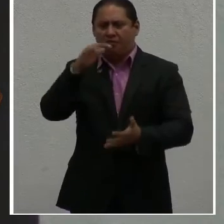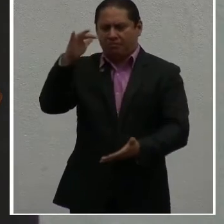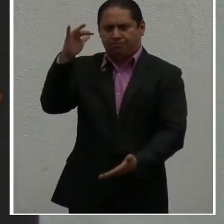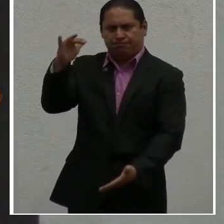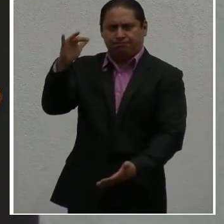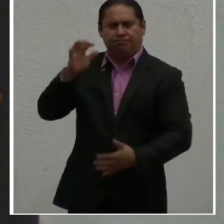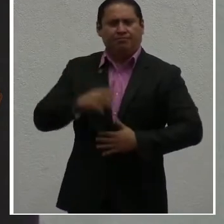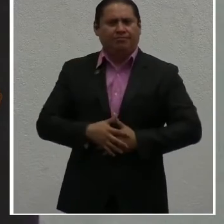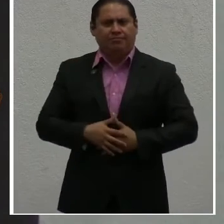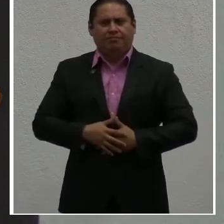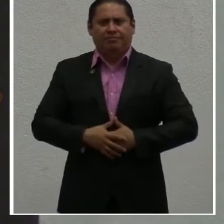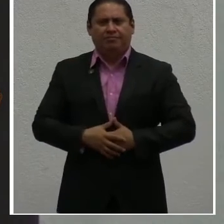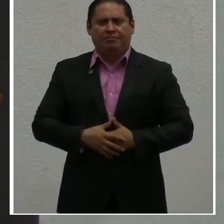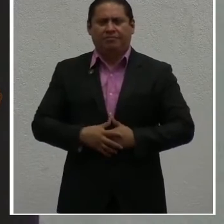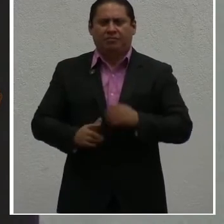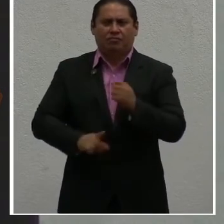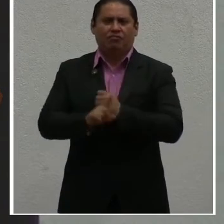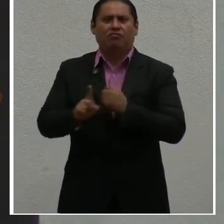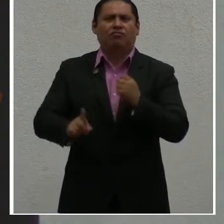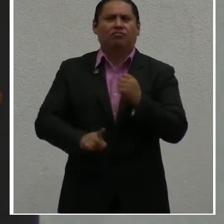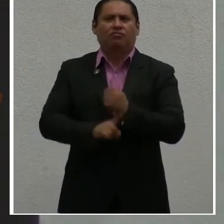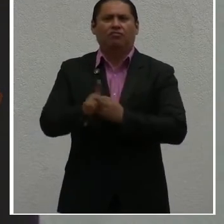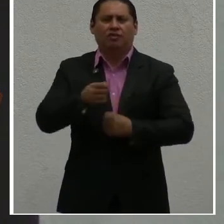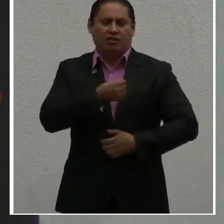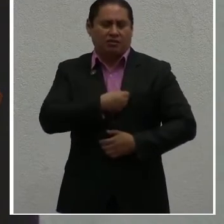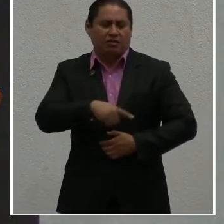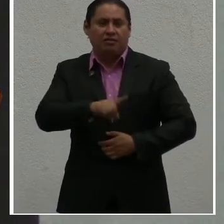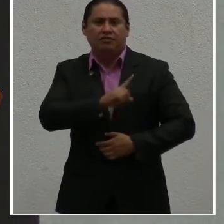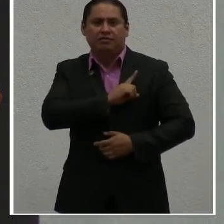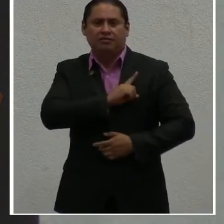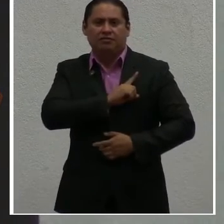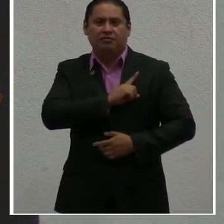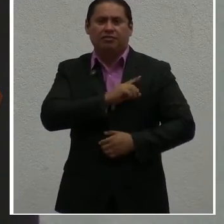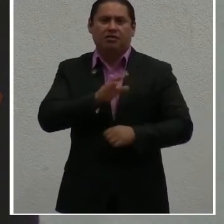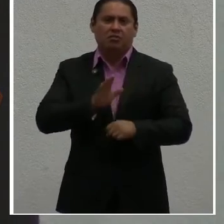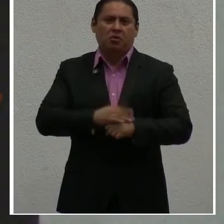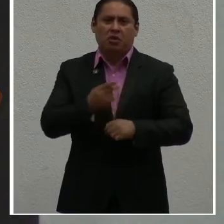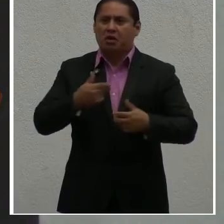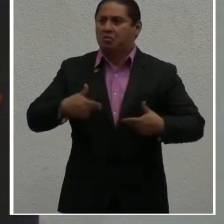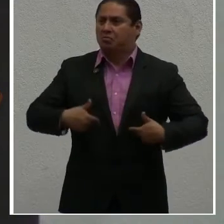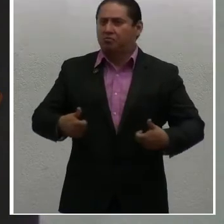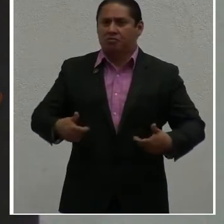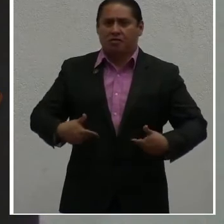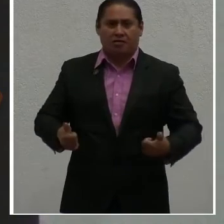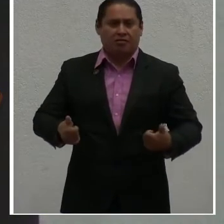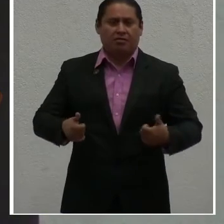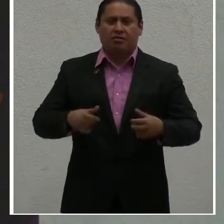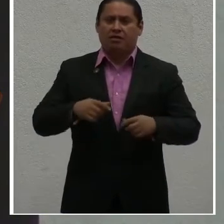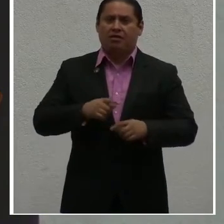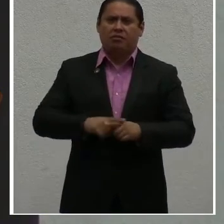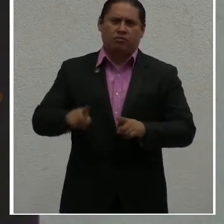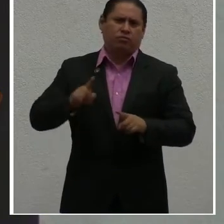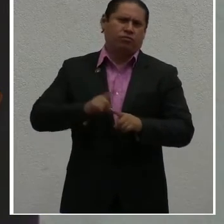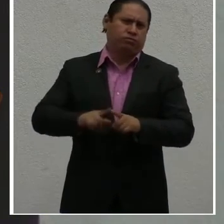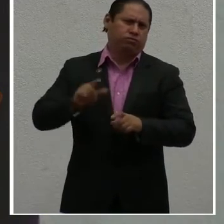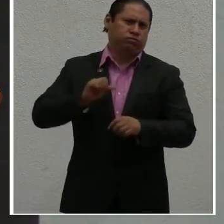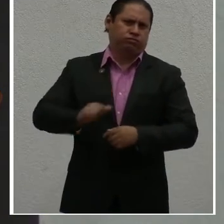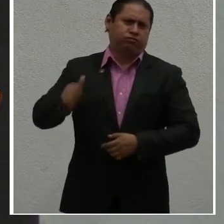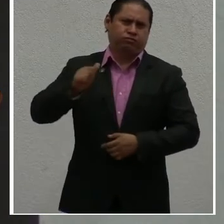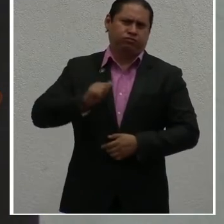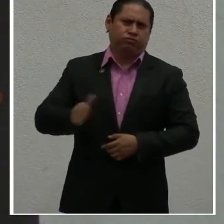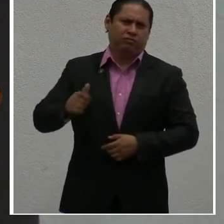también por problemas de salud, por el hambre, etcétera, etcétera.